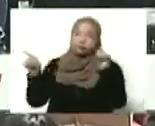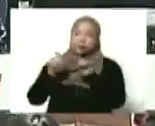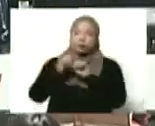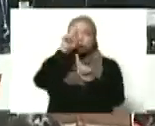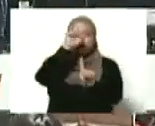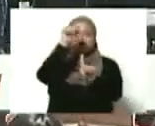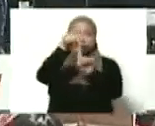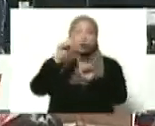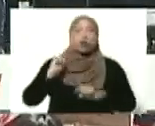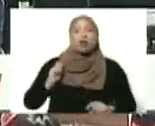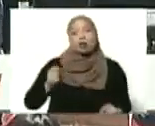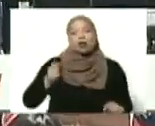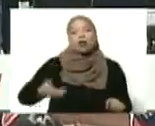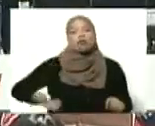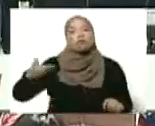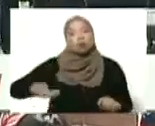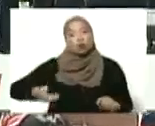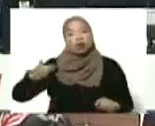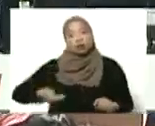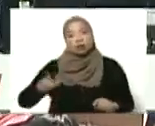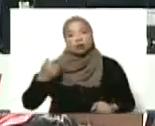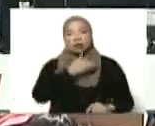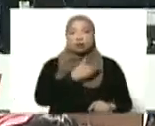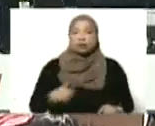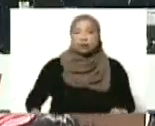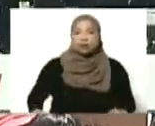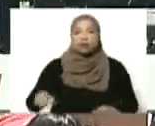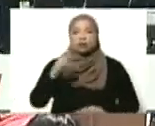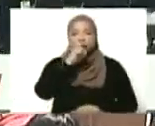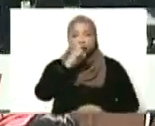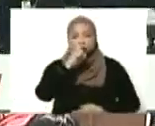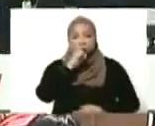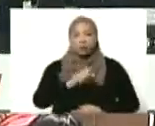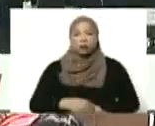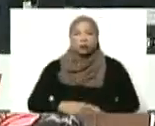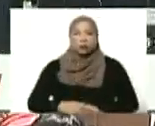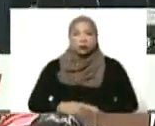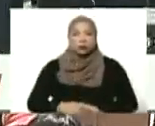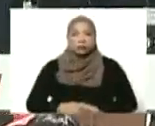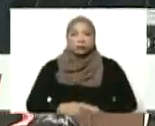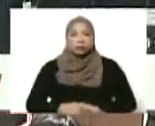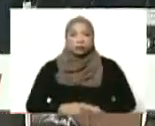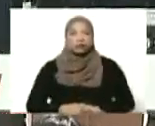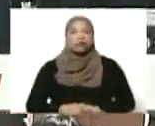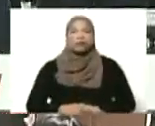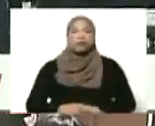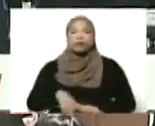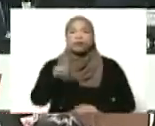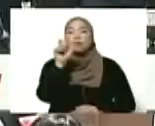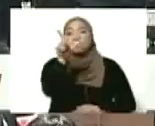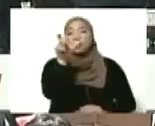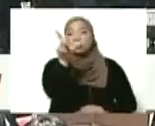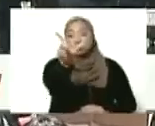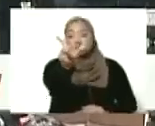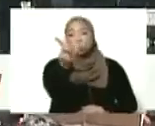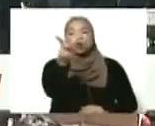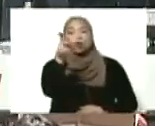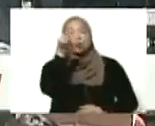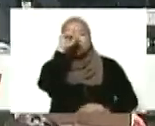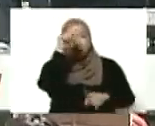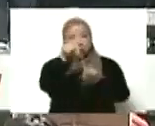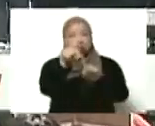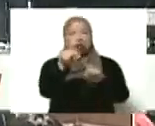las tareas fundamentales que nos ha dado el presidente Nicolás Maduro, en el sentido de que el Partido Socialista Unido de Venezuela tiene